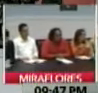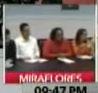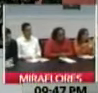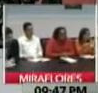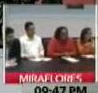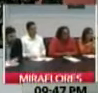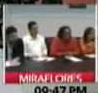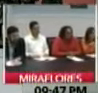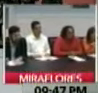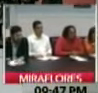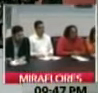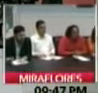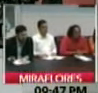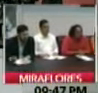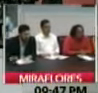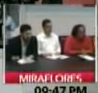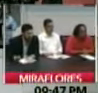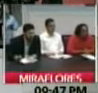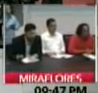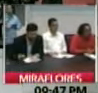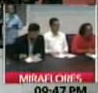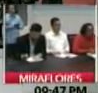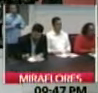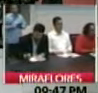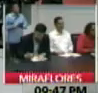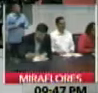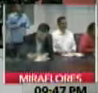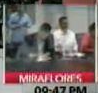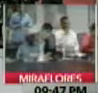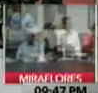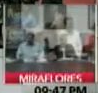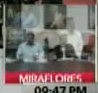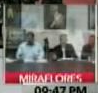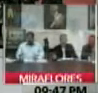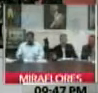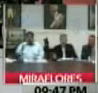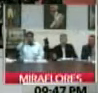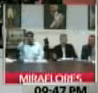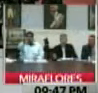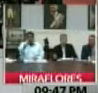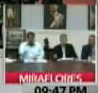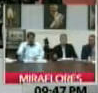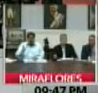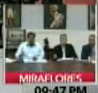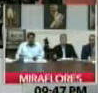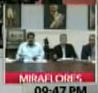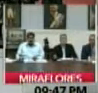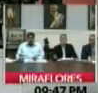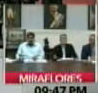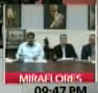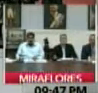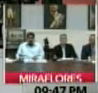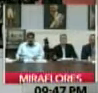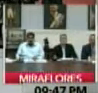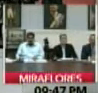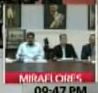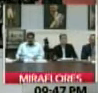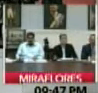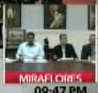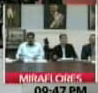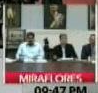hubieran sorprendido, si son tan inteligentes, ¿por qué no lo han logrado sacar de aquí, pues? Son tan buenos. Nos lo